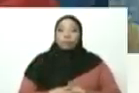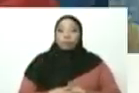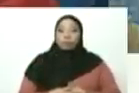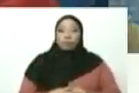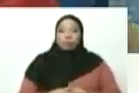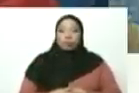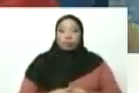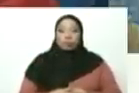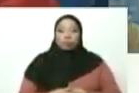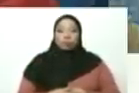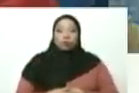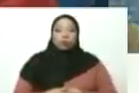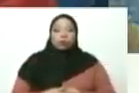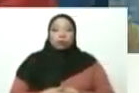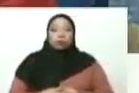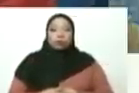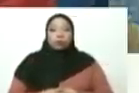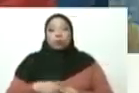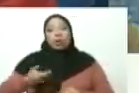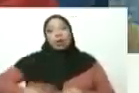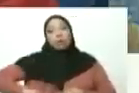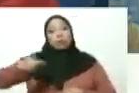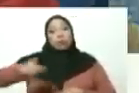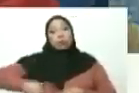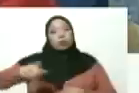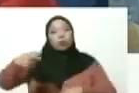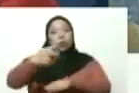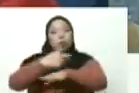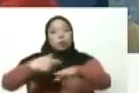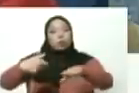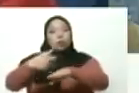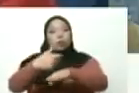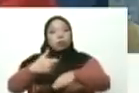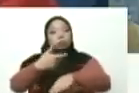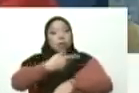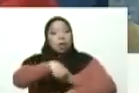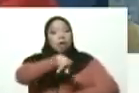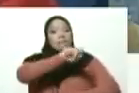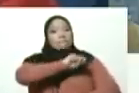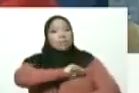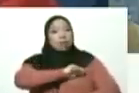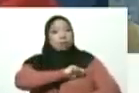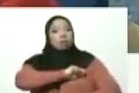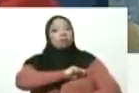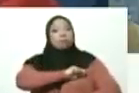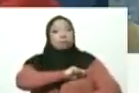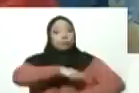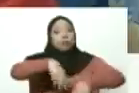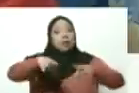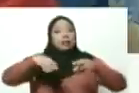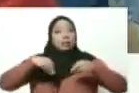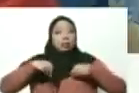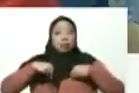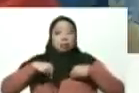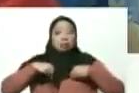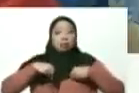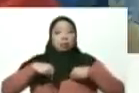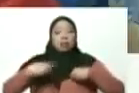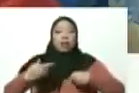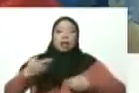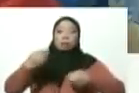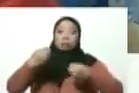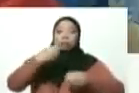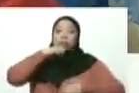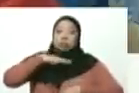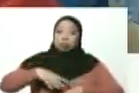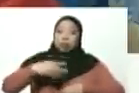por lo tanto es importante destacar que el gobierno del reino de españa tome en consideración todos estos antecedentes